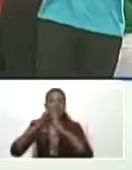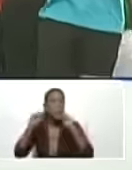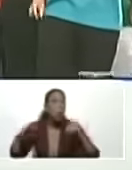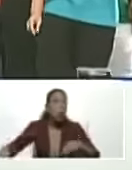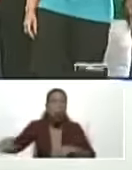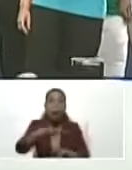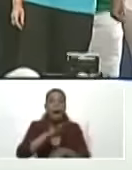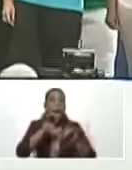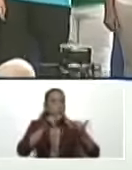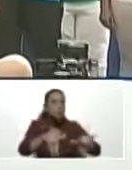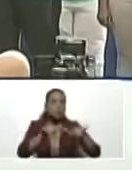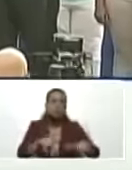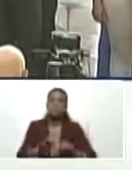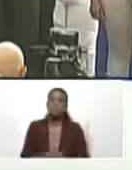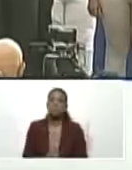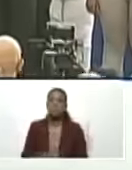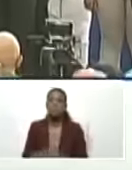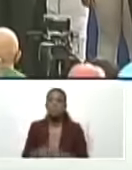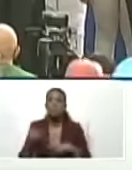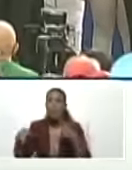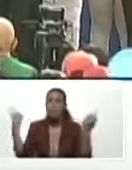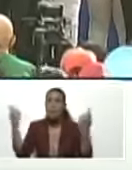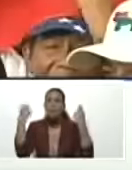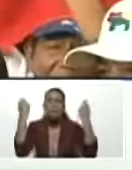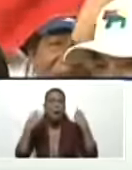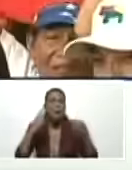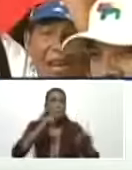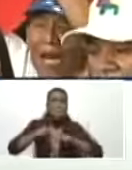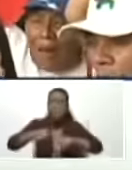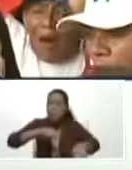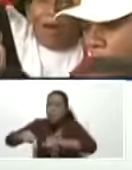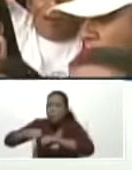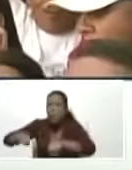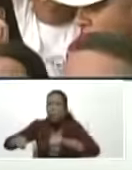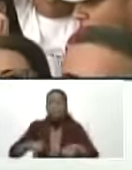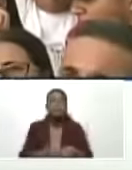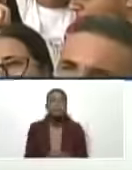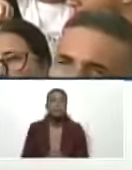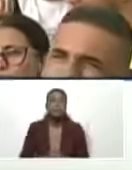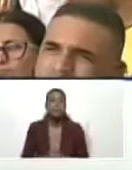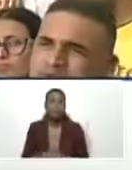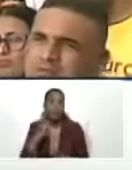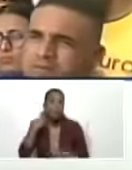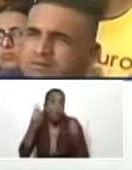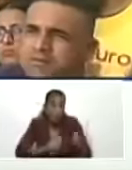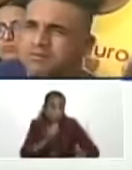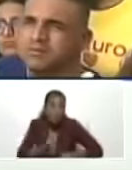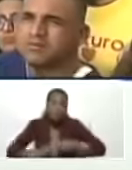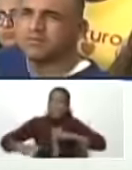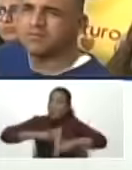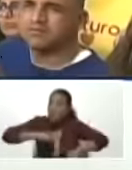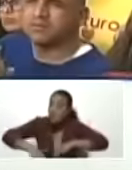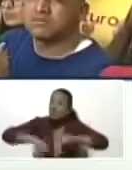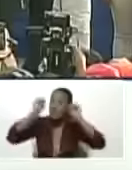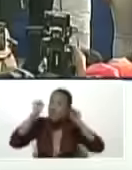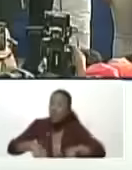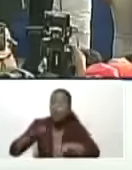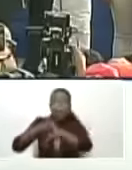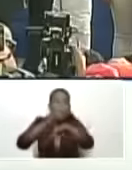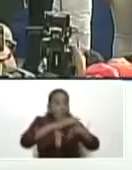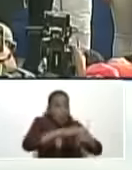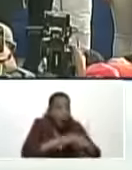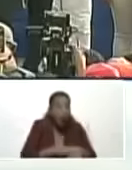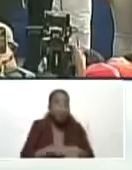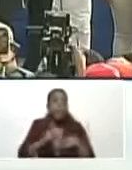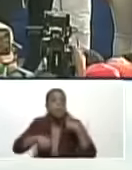país, giras y eventos, miles de movilizaciones. Pero hacemos la movilización y convocamos,